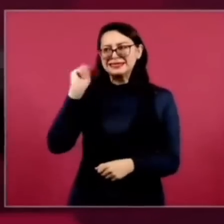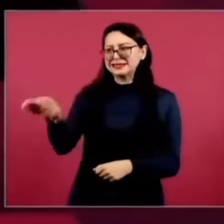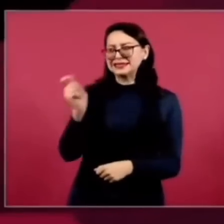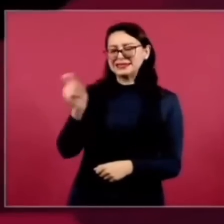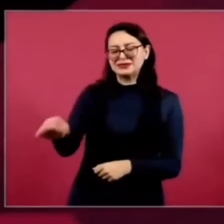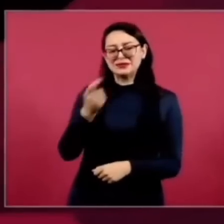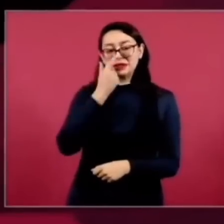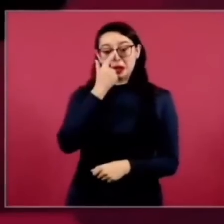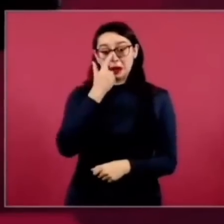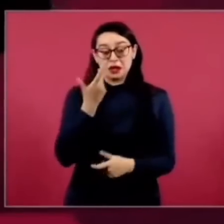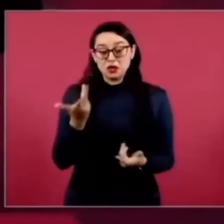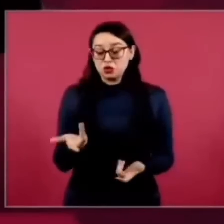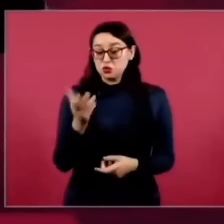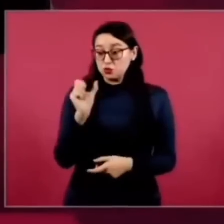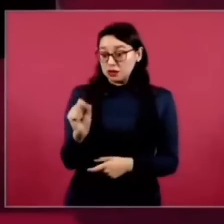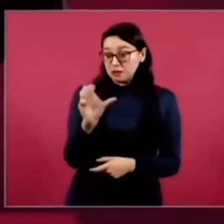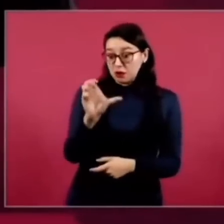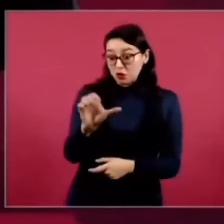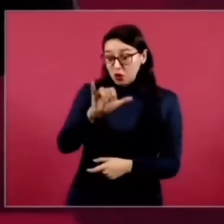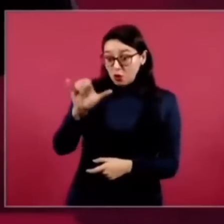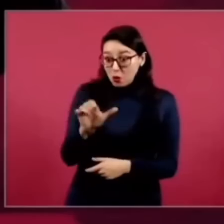La Suprema Corte debe ser